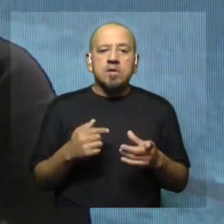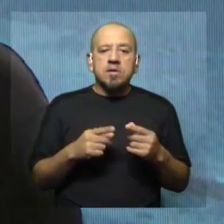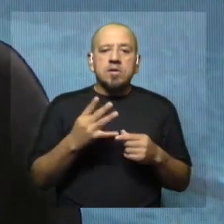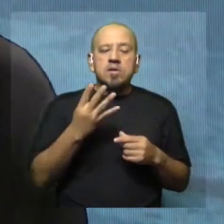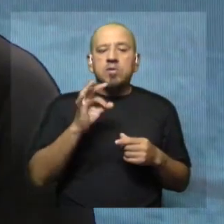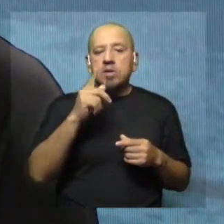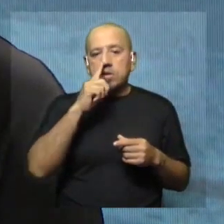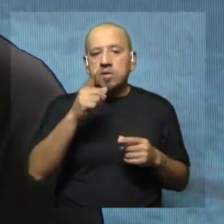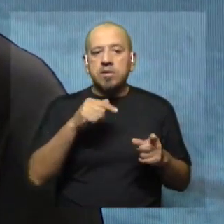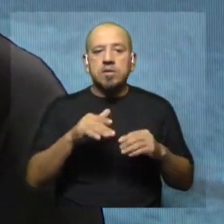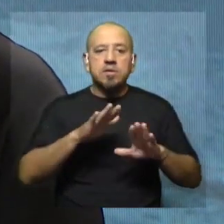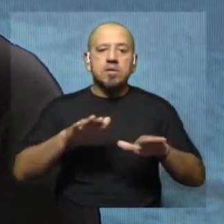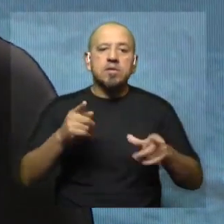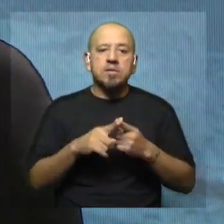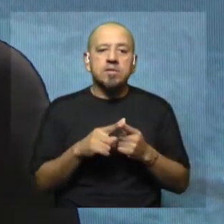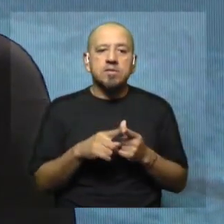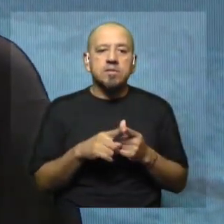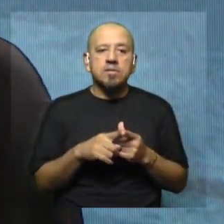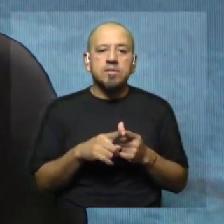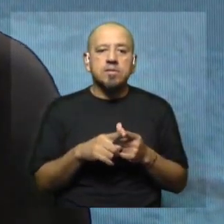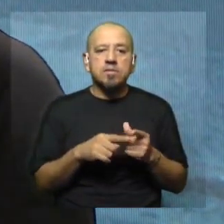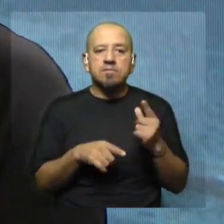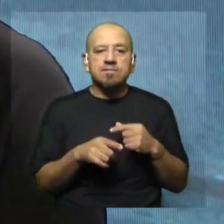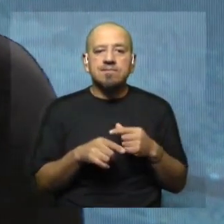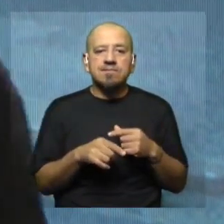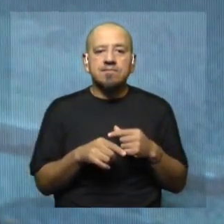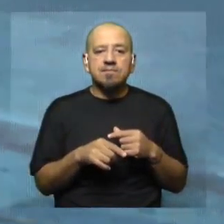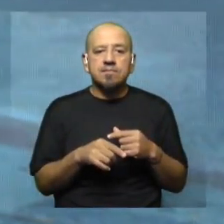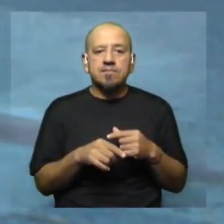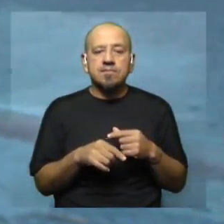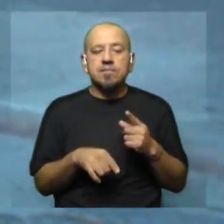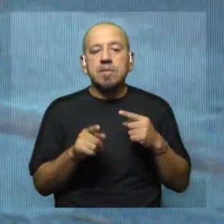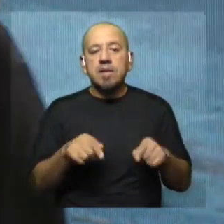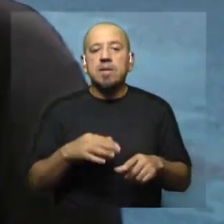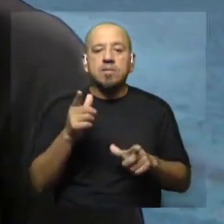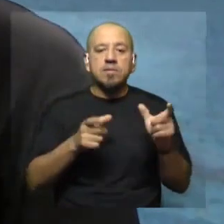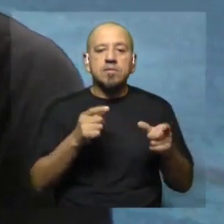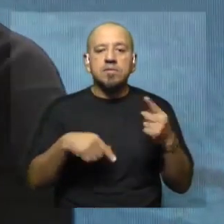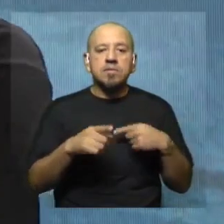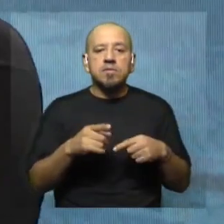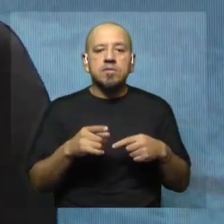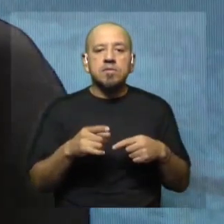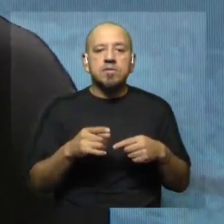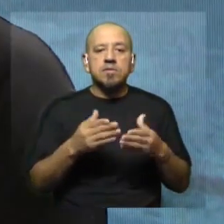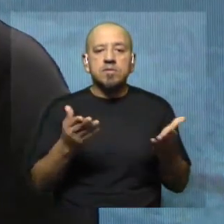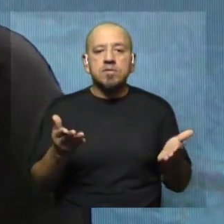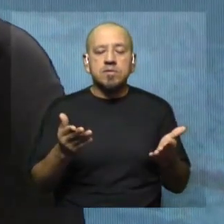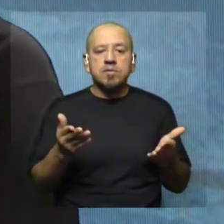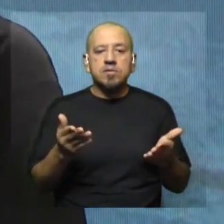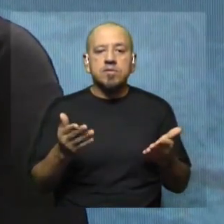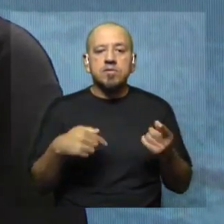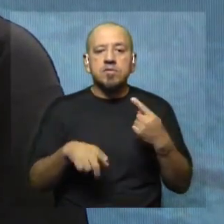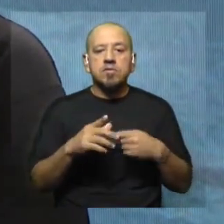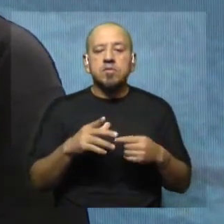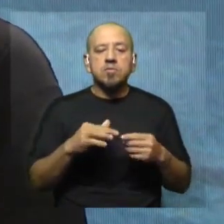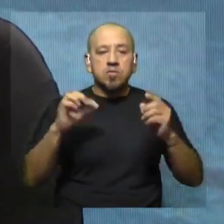40.000 niños en todo este tiempo. Que parte de la gracia es eso, el juego, la verdad y ficción, donde estos personajes en una obra de teatro les van mostrando cómo cambió la ciudad a través